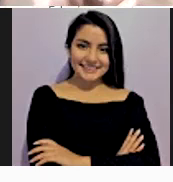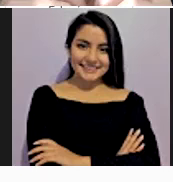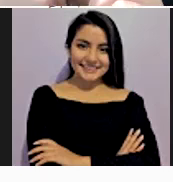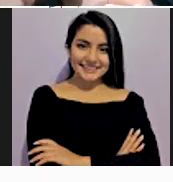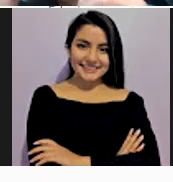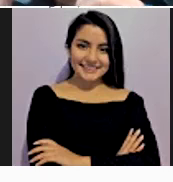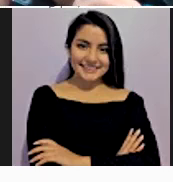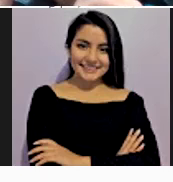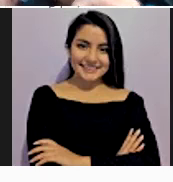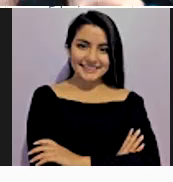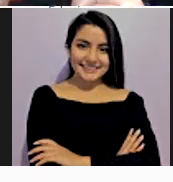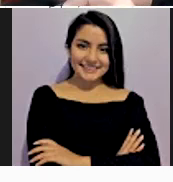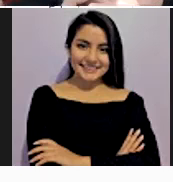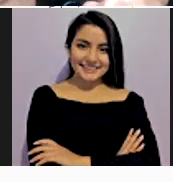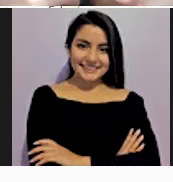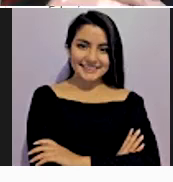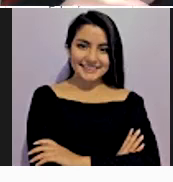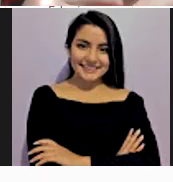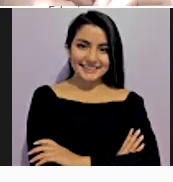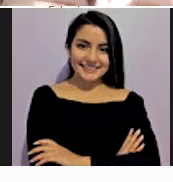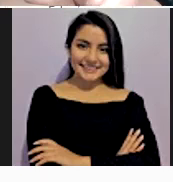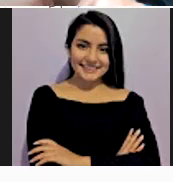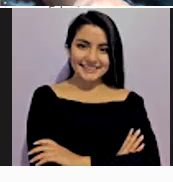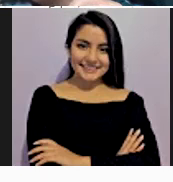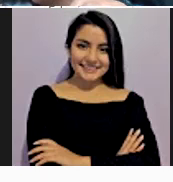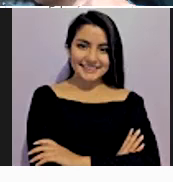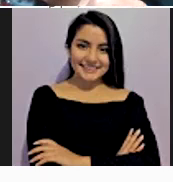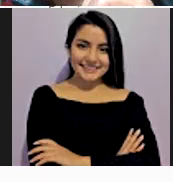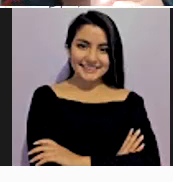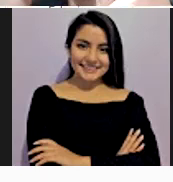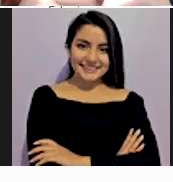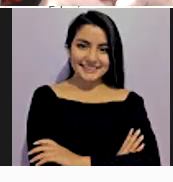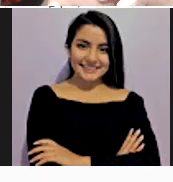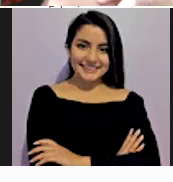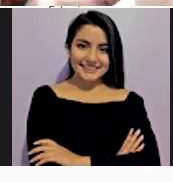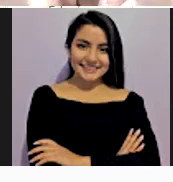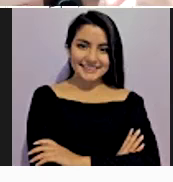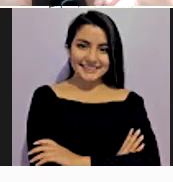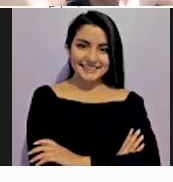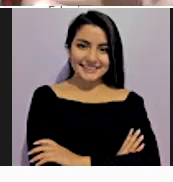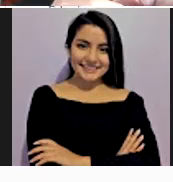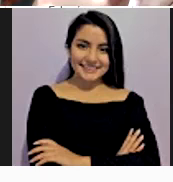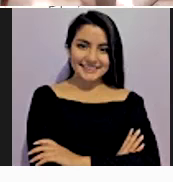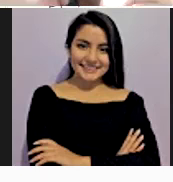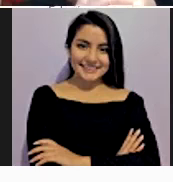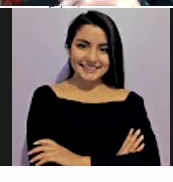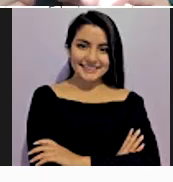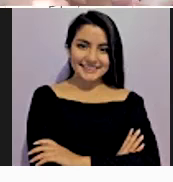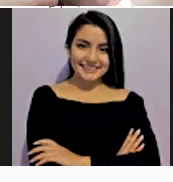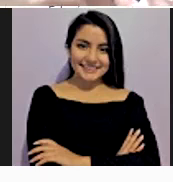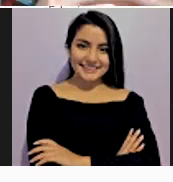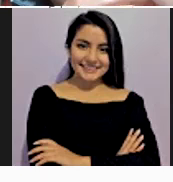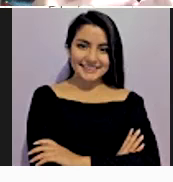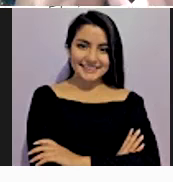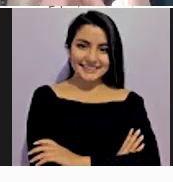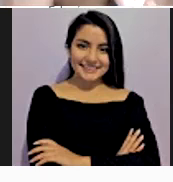es el 50, 60, 70% sedimento de suspensión, o el sedimento de suspensión es